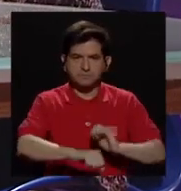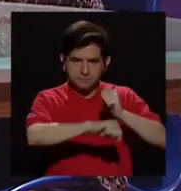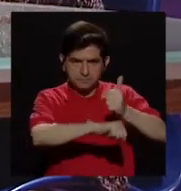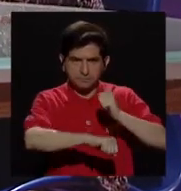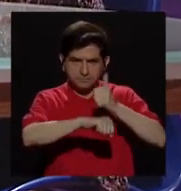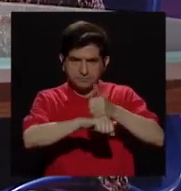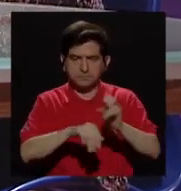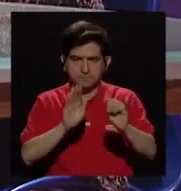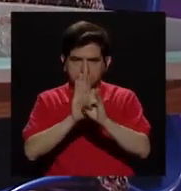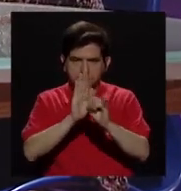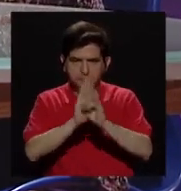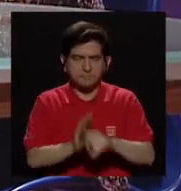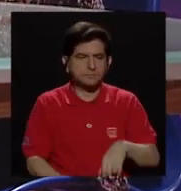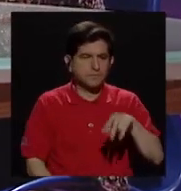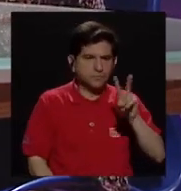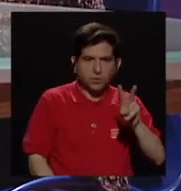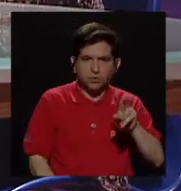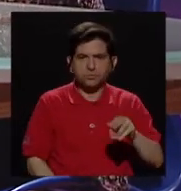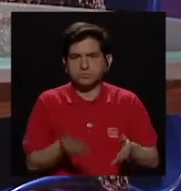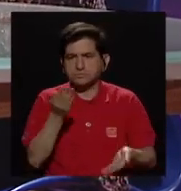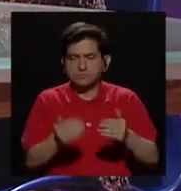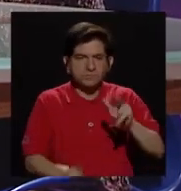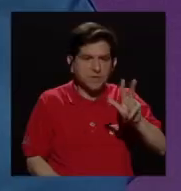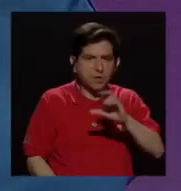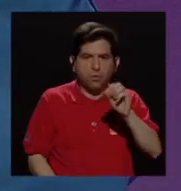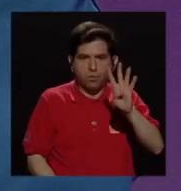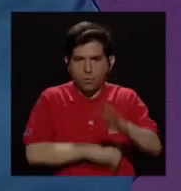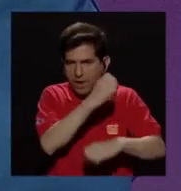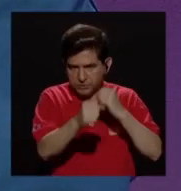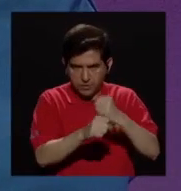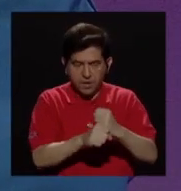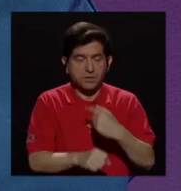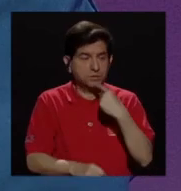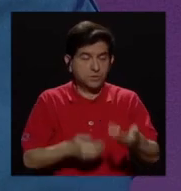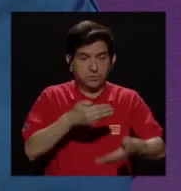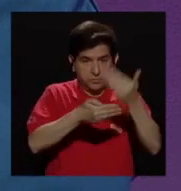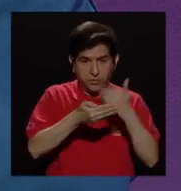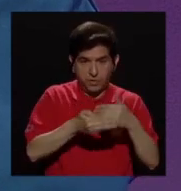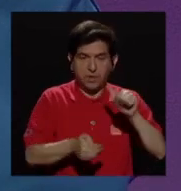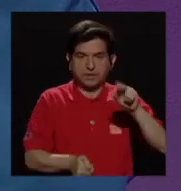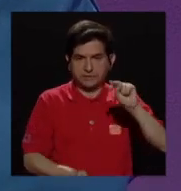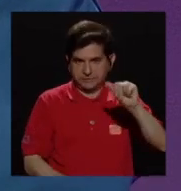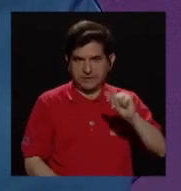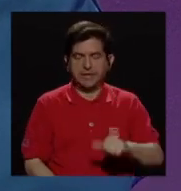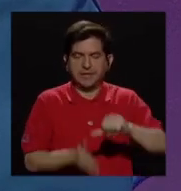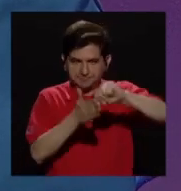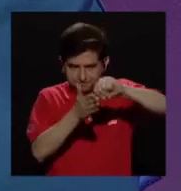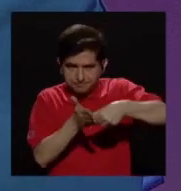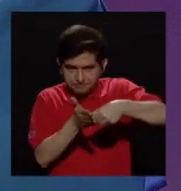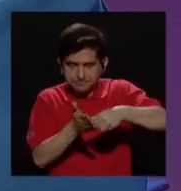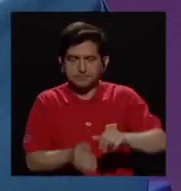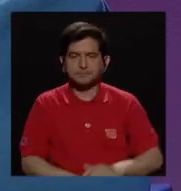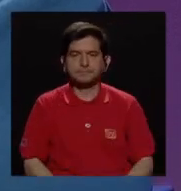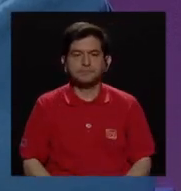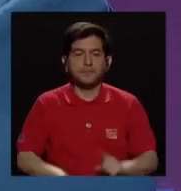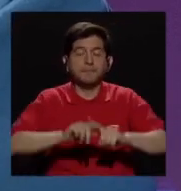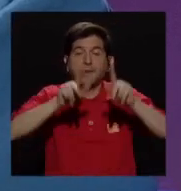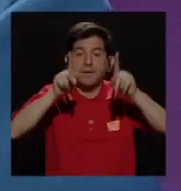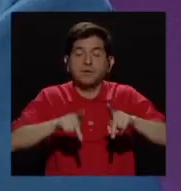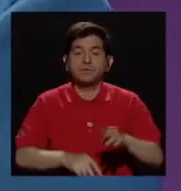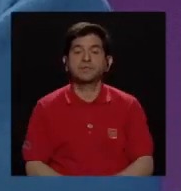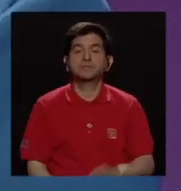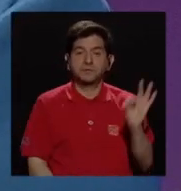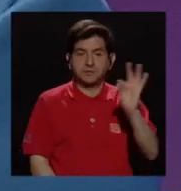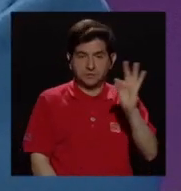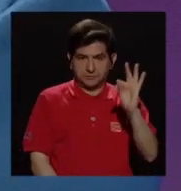su identidad a los 2, 3 o 4 años, reafirmando lo que acaba de comentar Ana. Lo que pasa es que en las personas trans